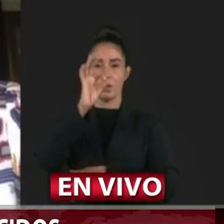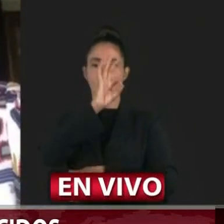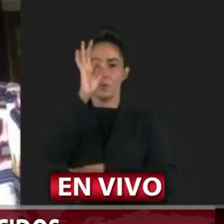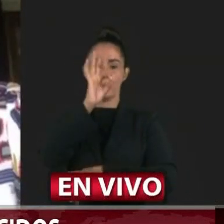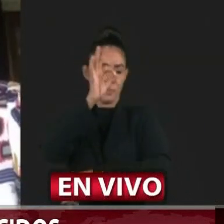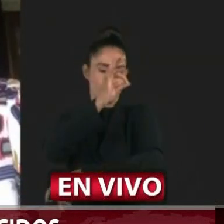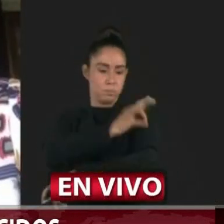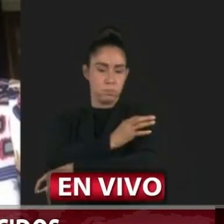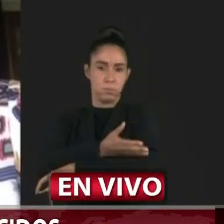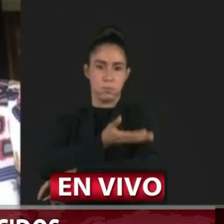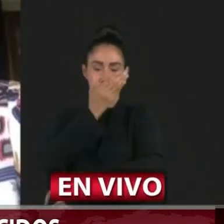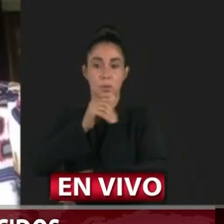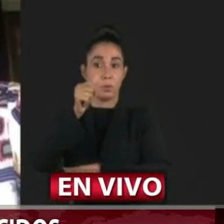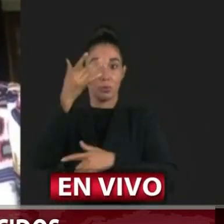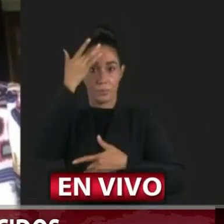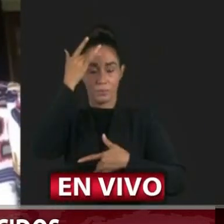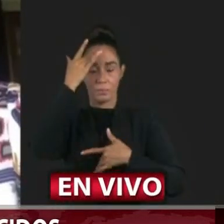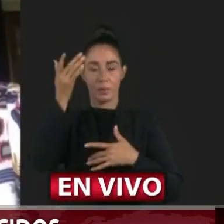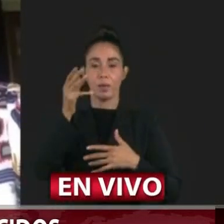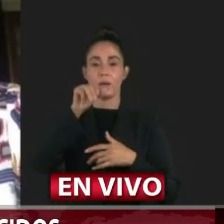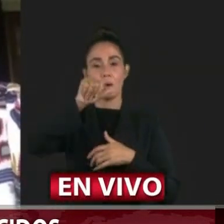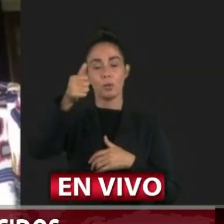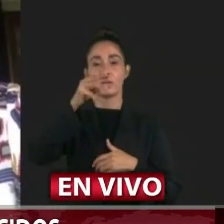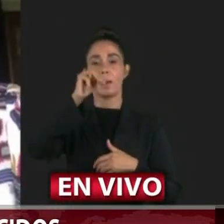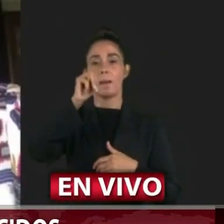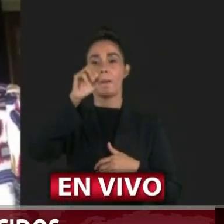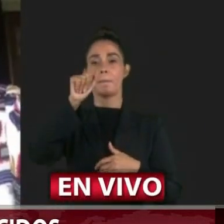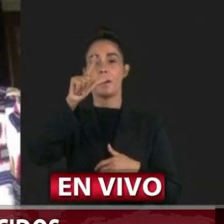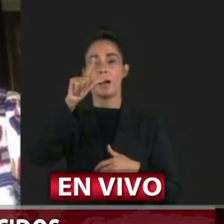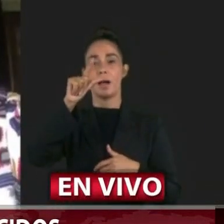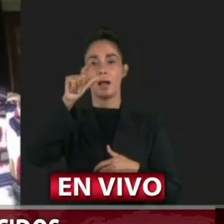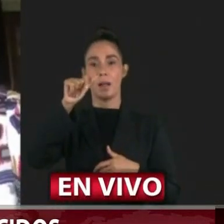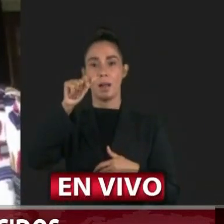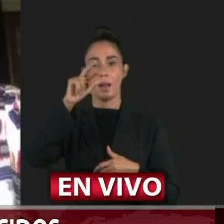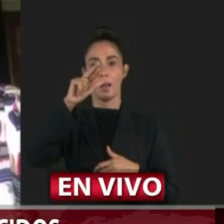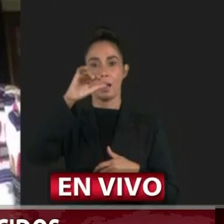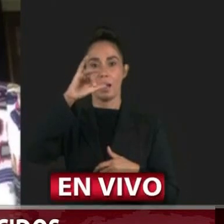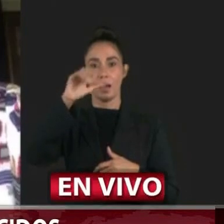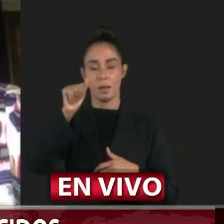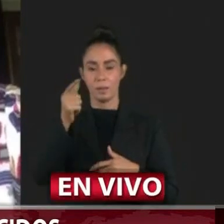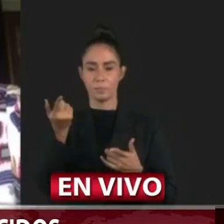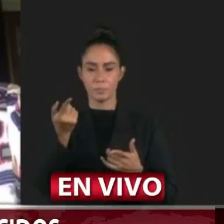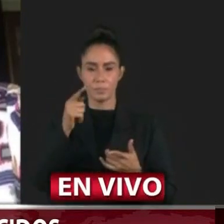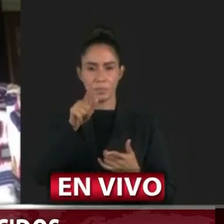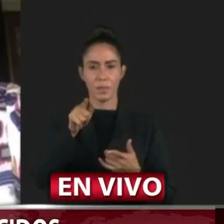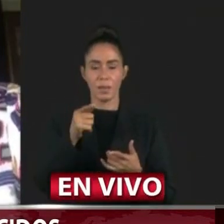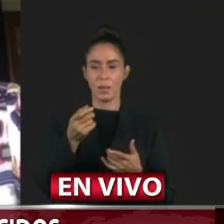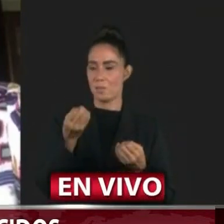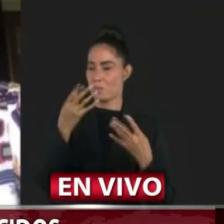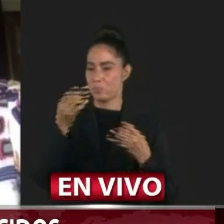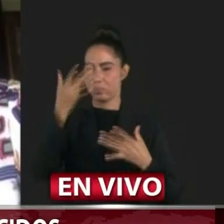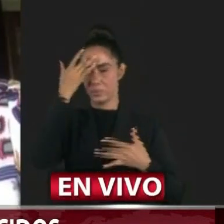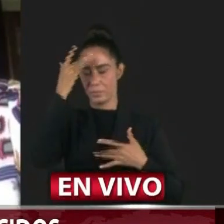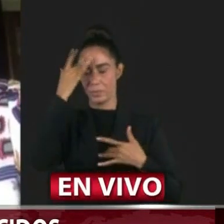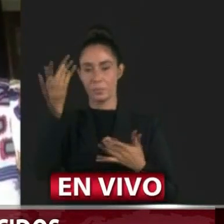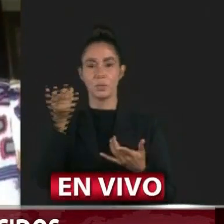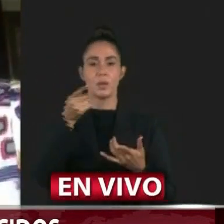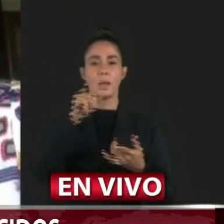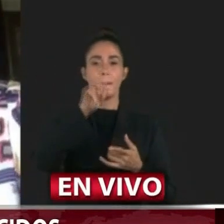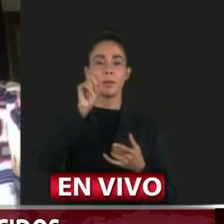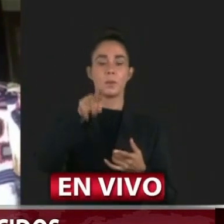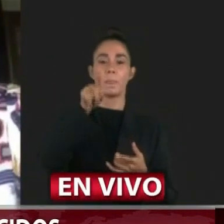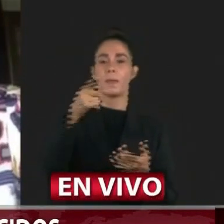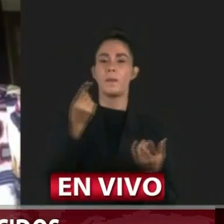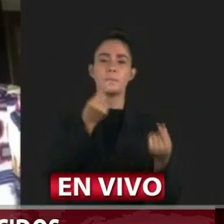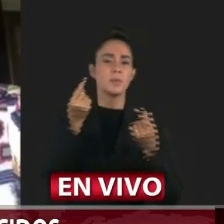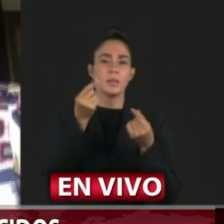Ministerio de Salud Pública en estos momentos para controlar estas enfermedades cuando todos los esfuerzos se están concentrando